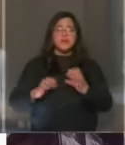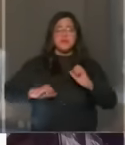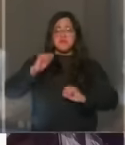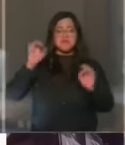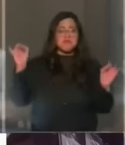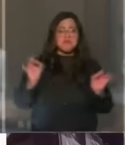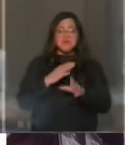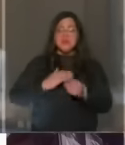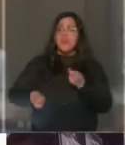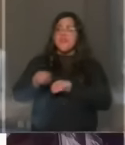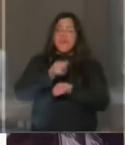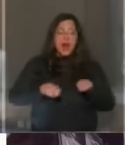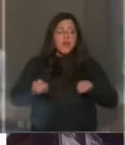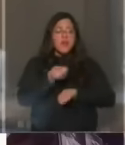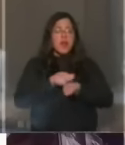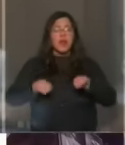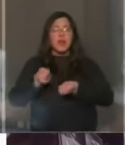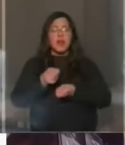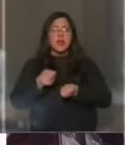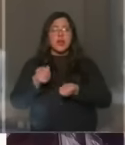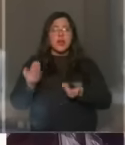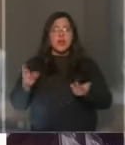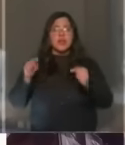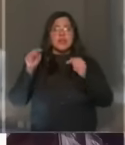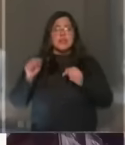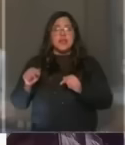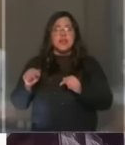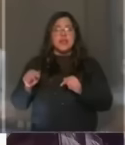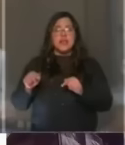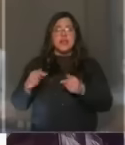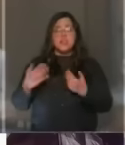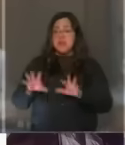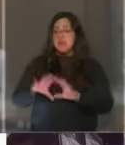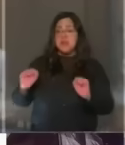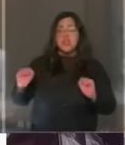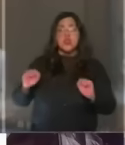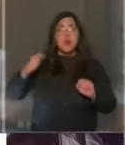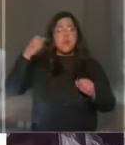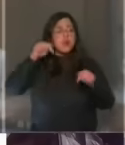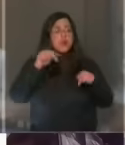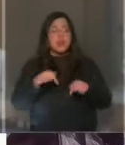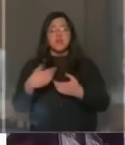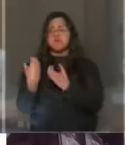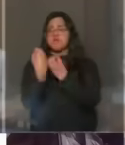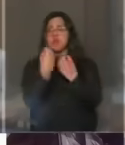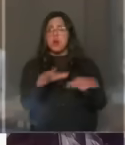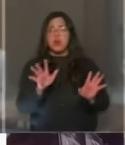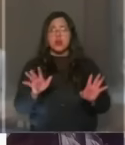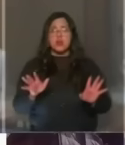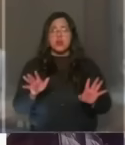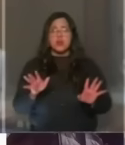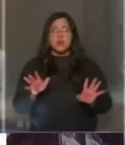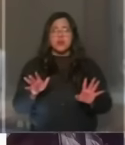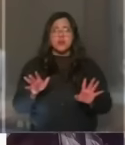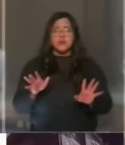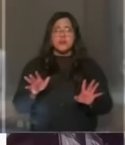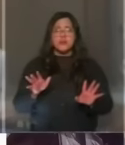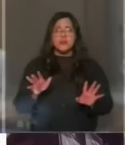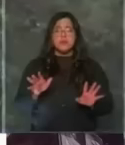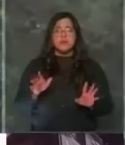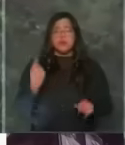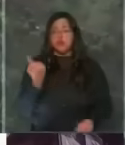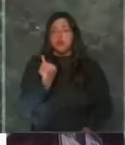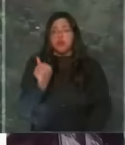vender y que en la práctica hicieron su negocio Pero hoy día ya los dejan completamente a la